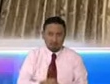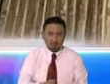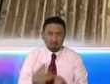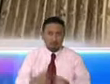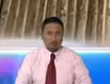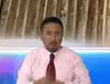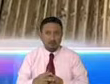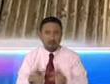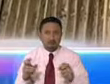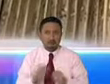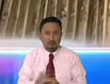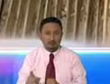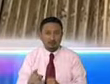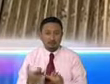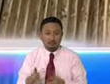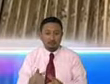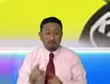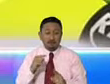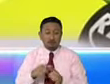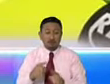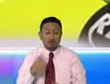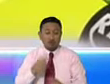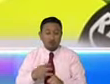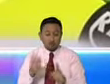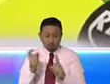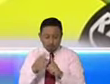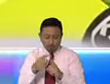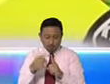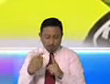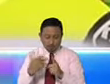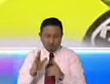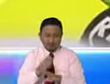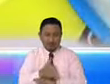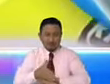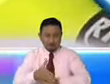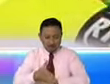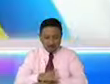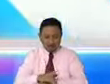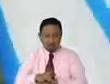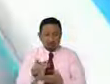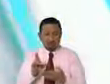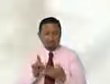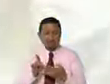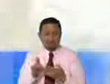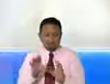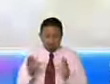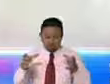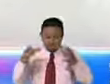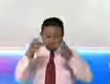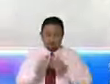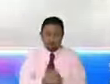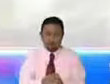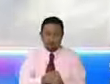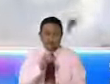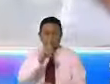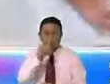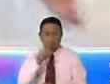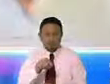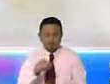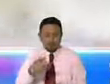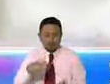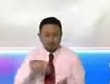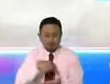con lo que es las estructuras en hierro, madera, las revestimos de diferentes tipos de cartón. También 1.000 bailarines, miembros de